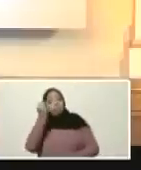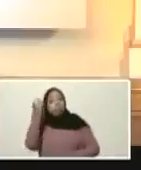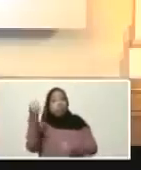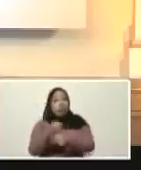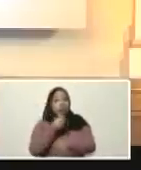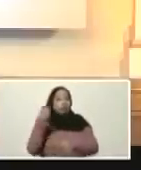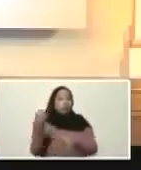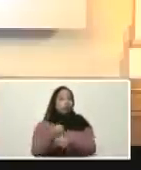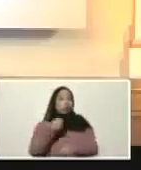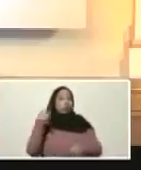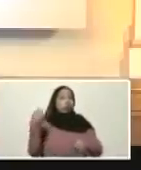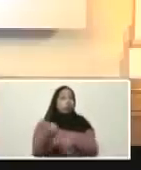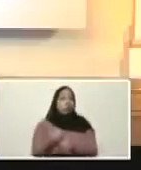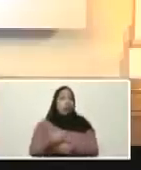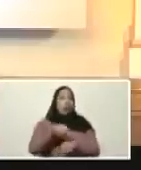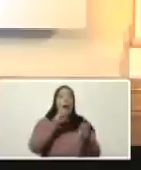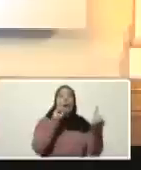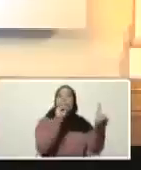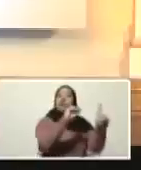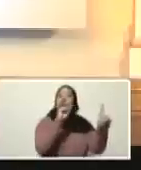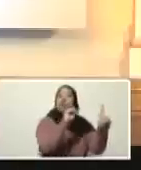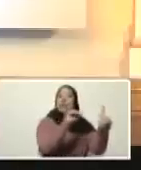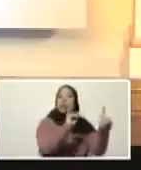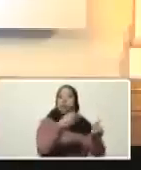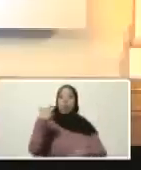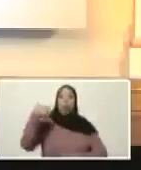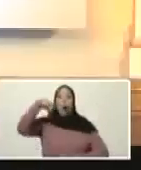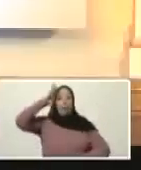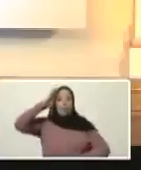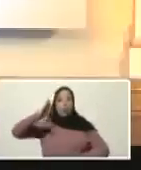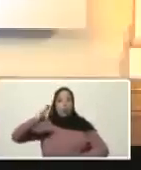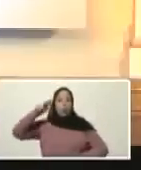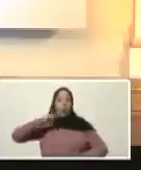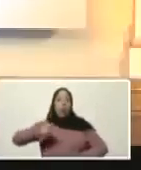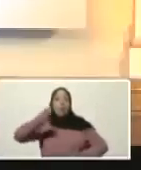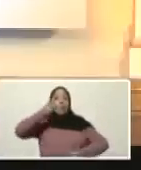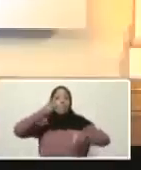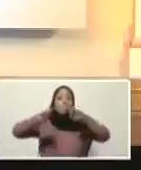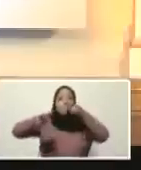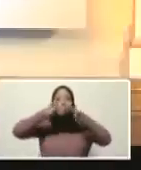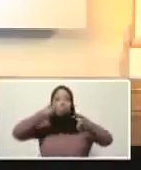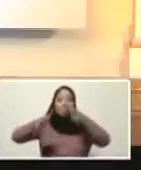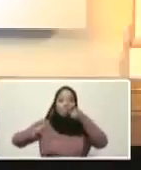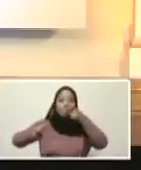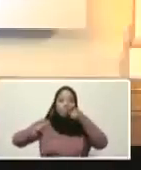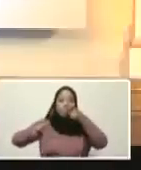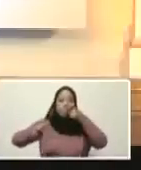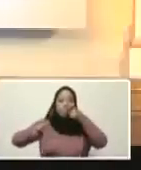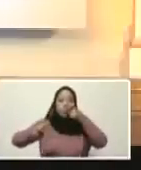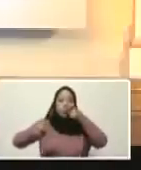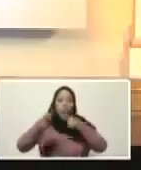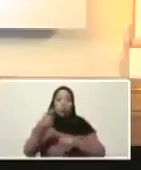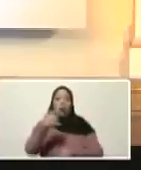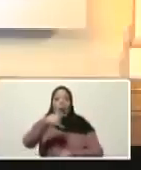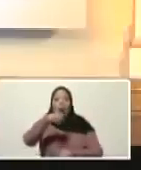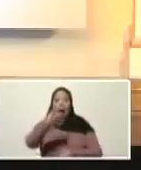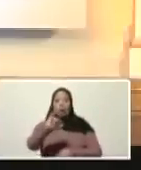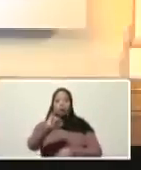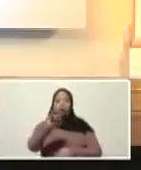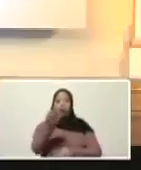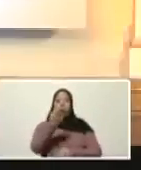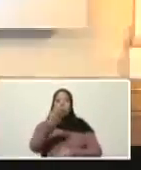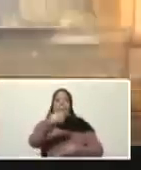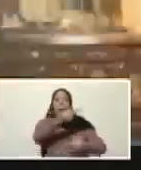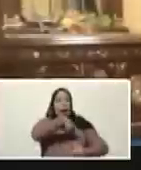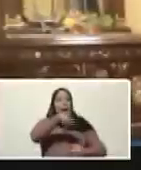la Fuerza Armada Nacional Bolivariana mantenerse siempre alerta contra la maldición